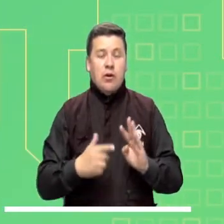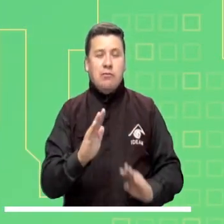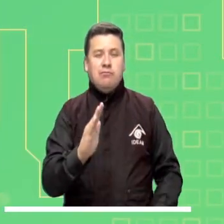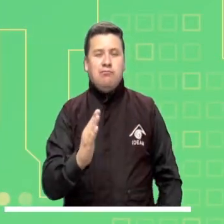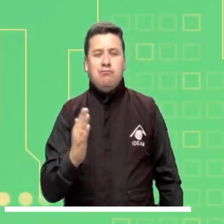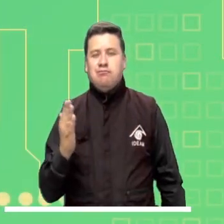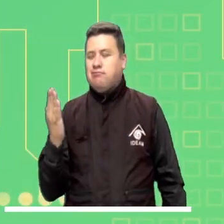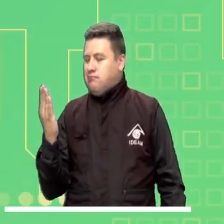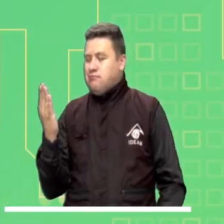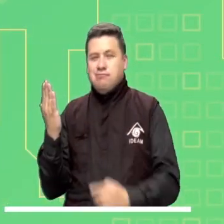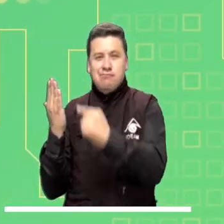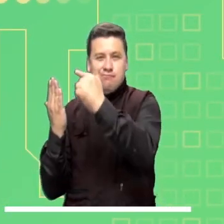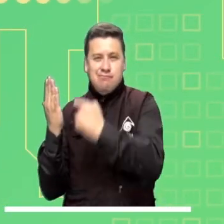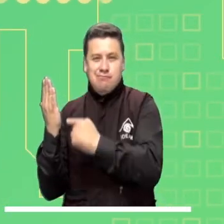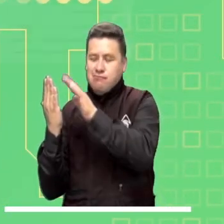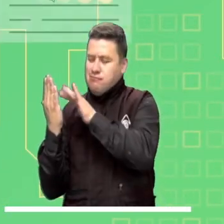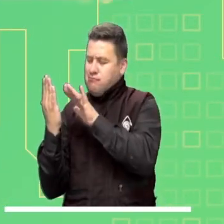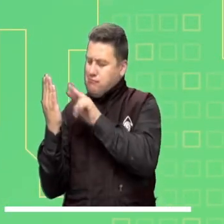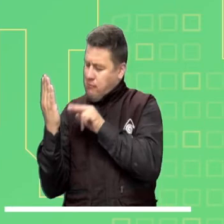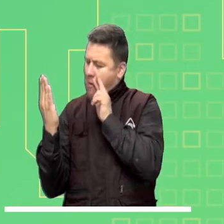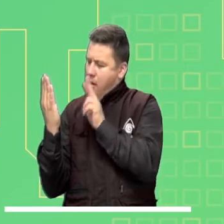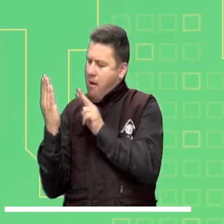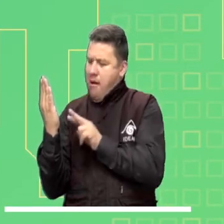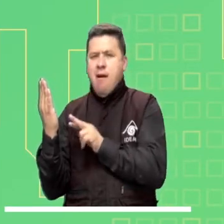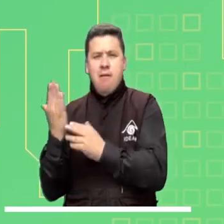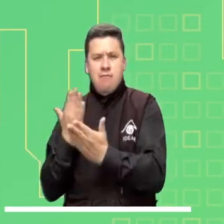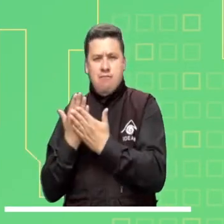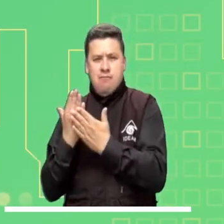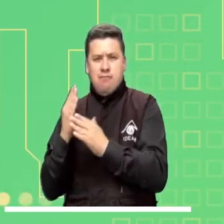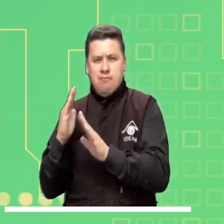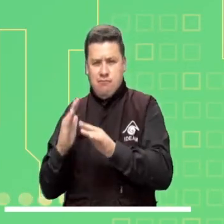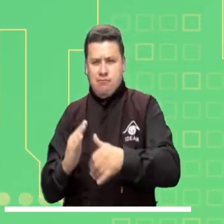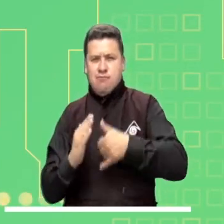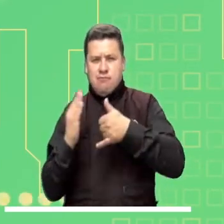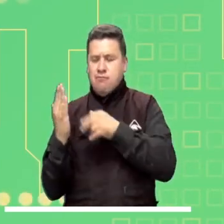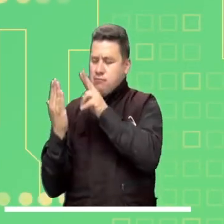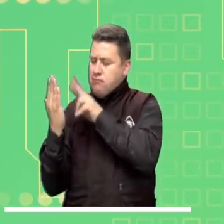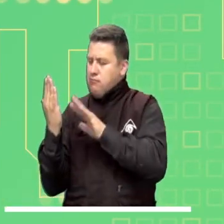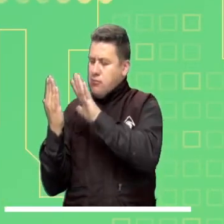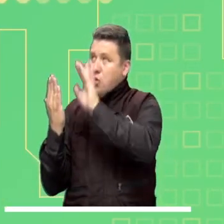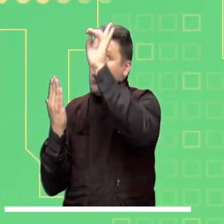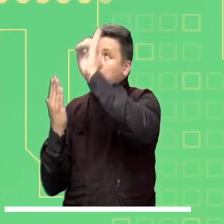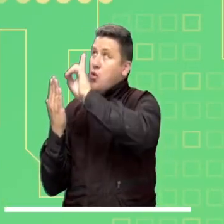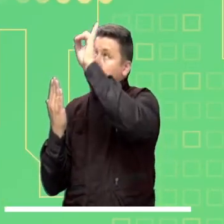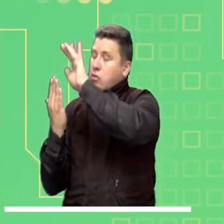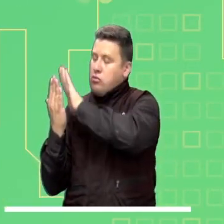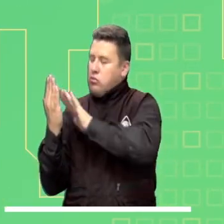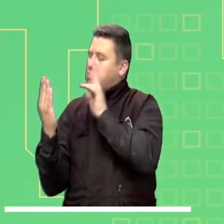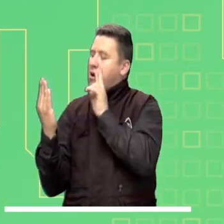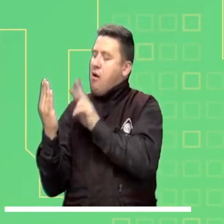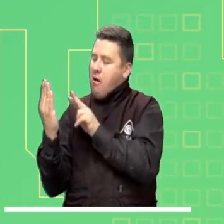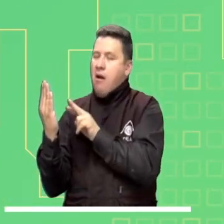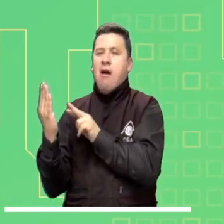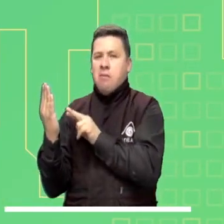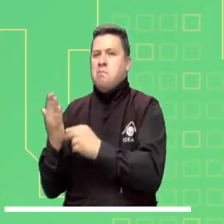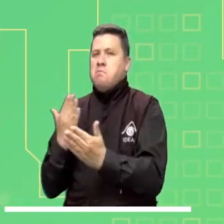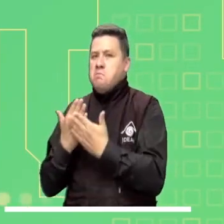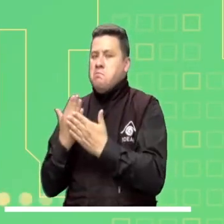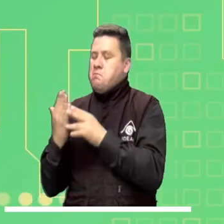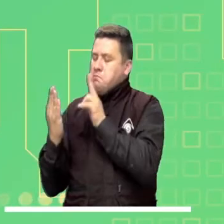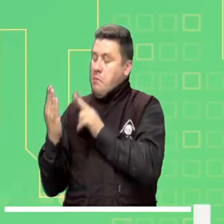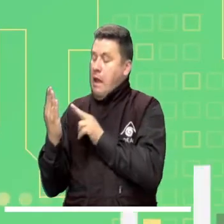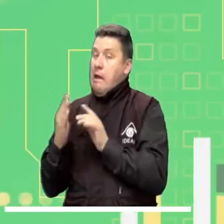Pronóstico. Consulte los pronósticos del estado del tiempo, las imágenes satelitales y conozca las principales alertas